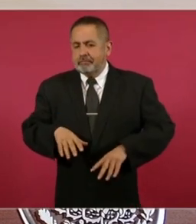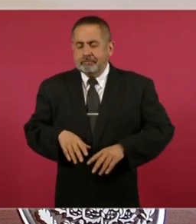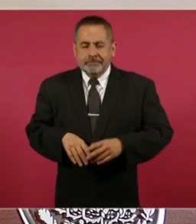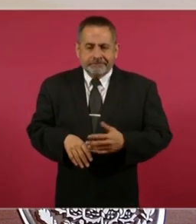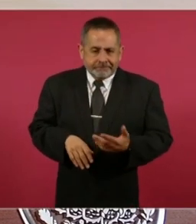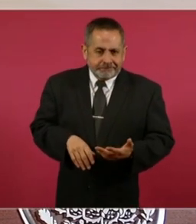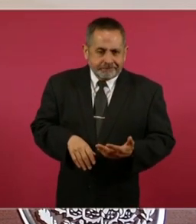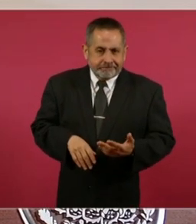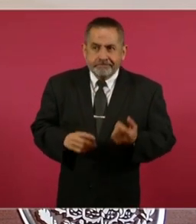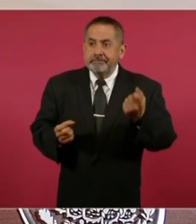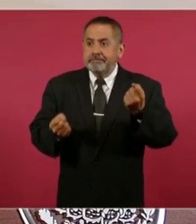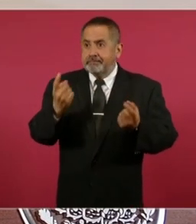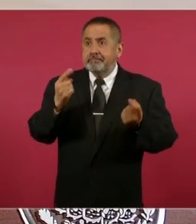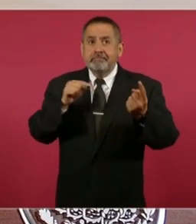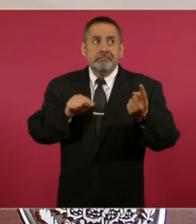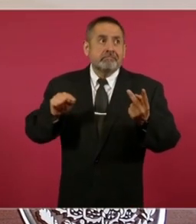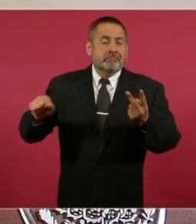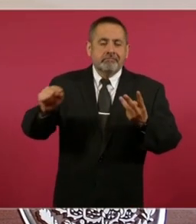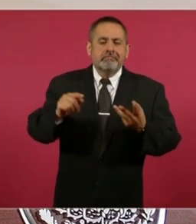en algunas